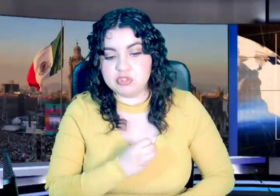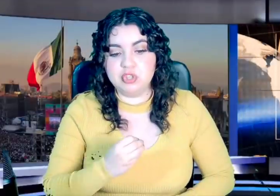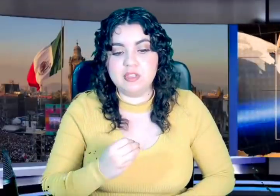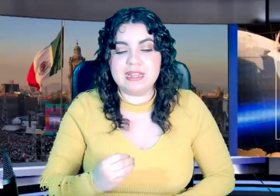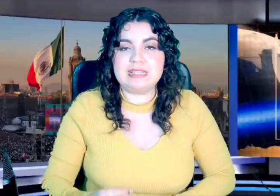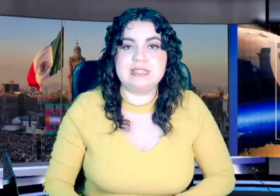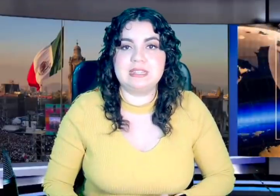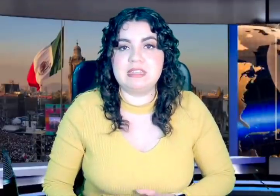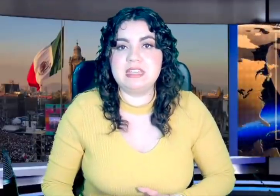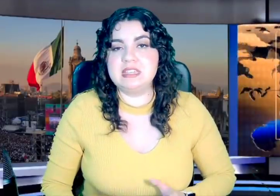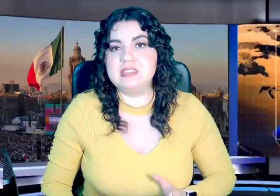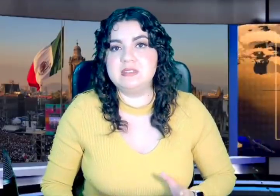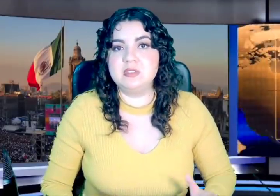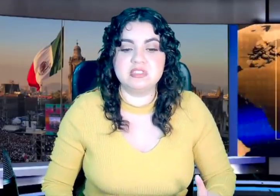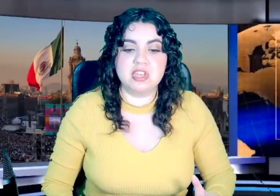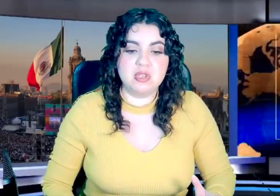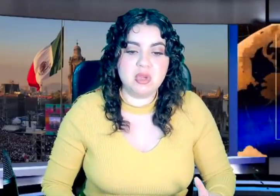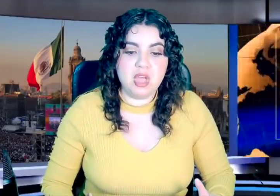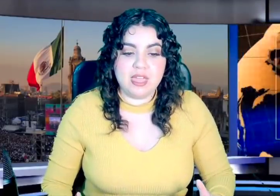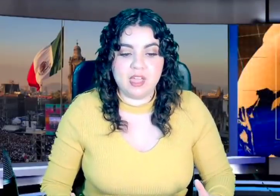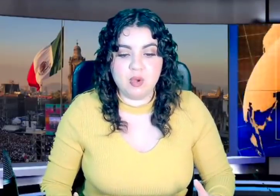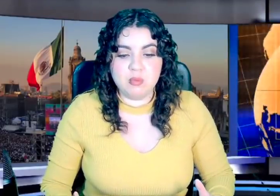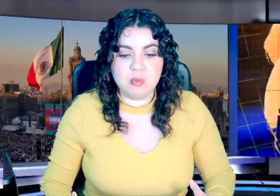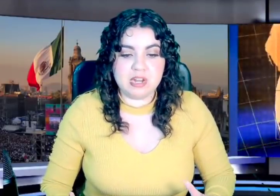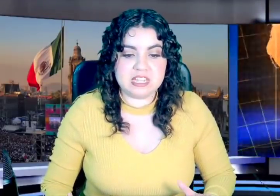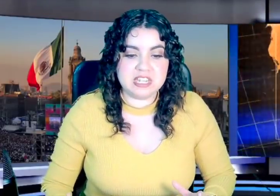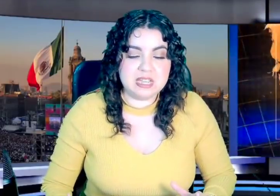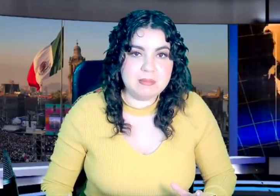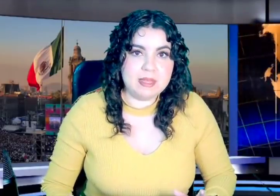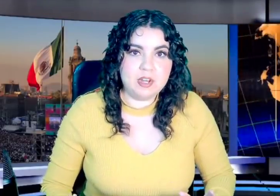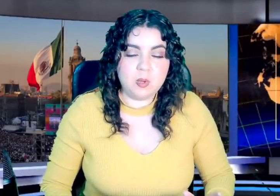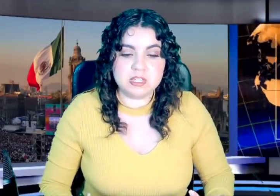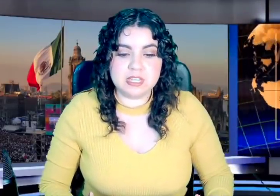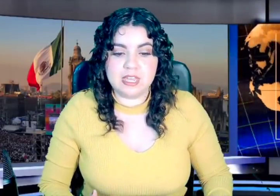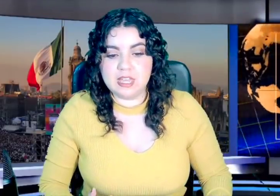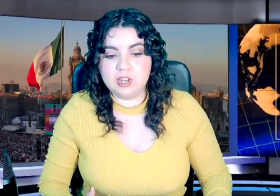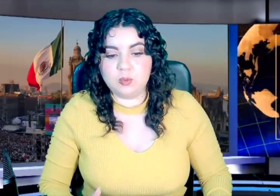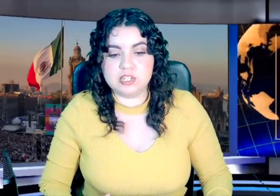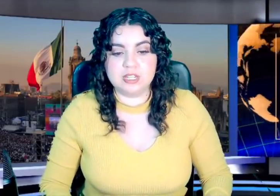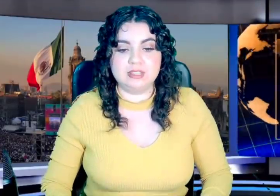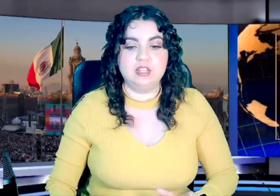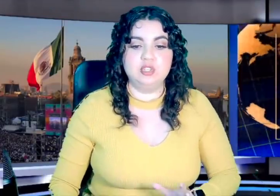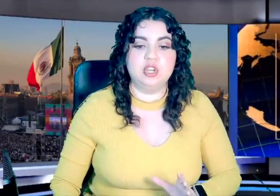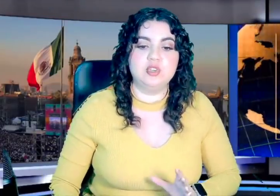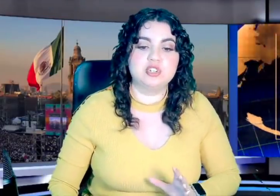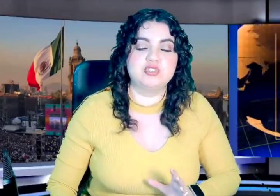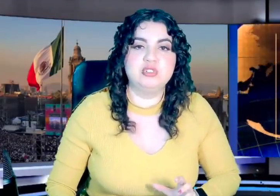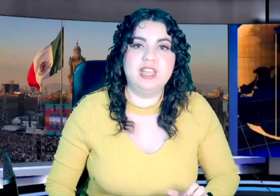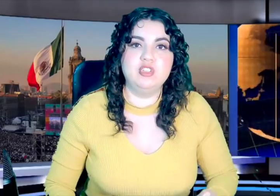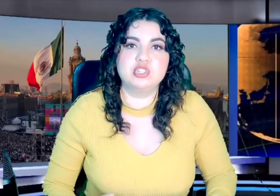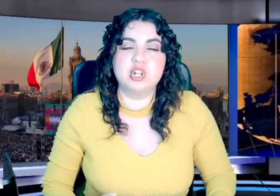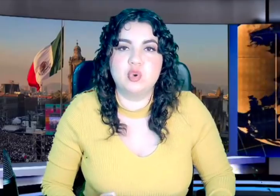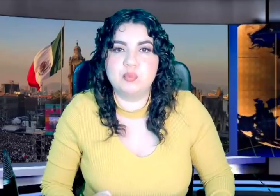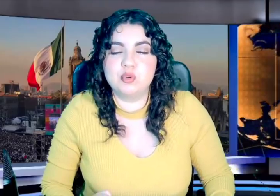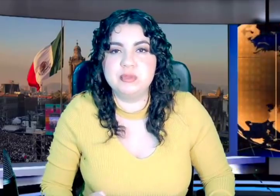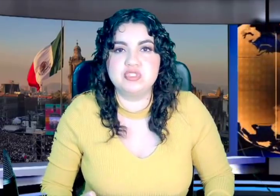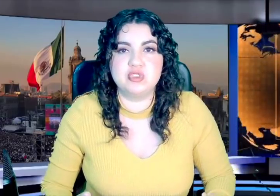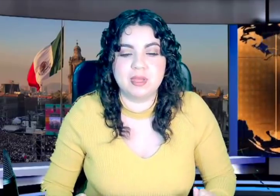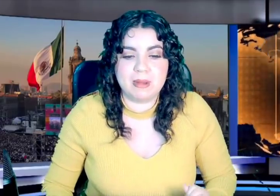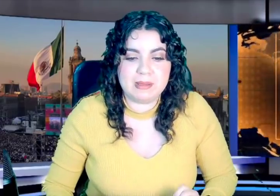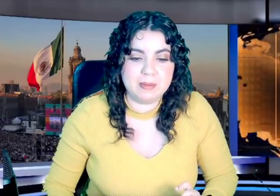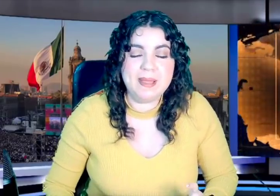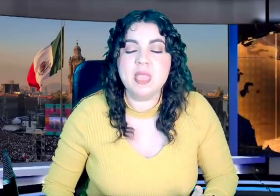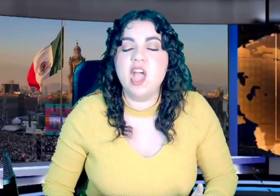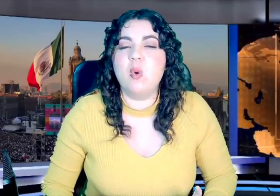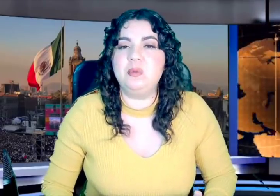pues todas las estrellitas y diciendo es que yo que hago muy buena chamba que no sé qué que no sé qué tanto que los resultados que el compromiso